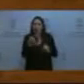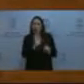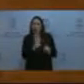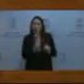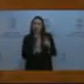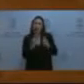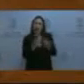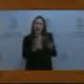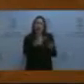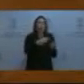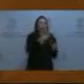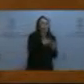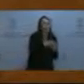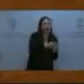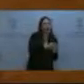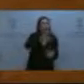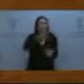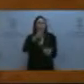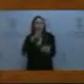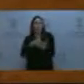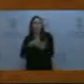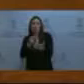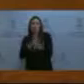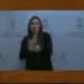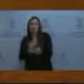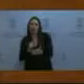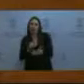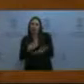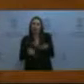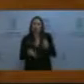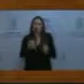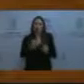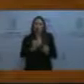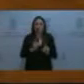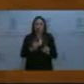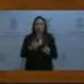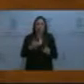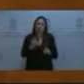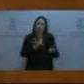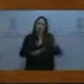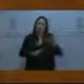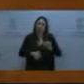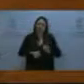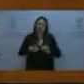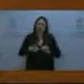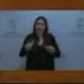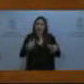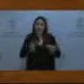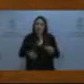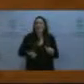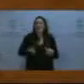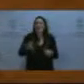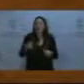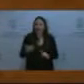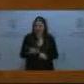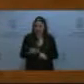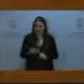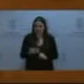y otros no los paguen. Es mucho más allá va el problema. La mayor gravedad radica en que